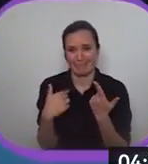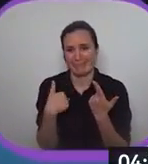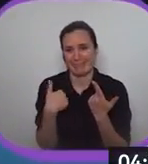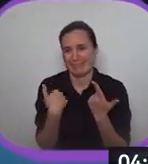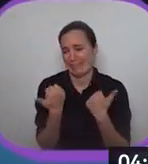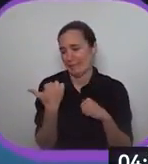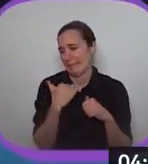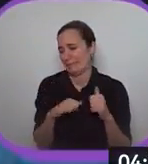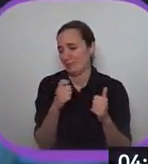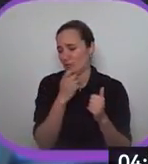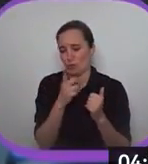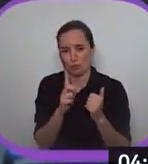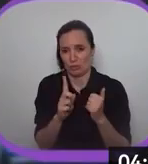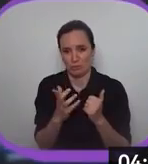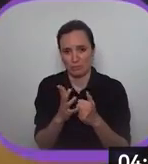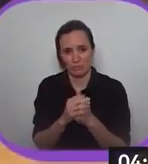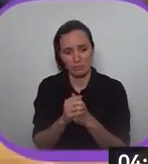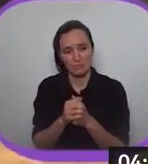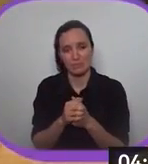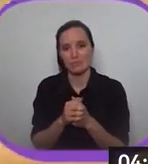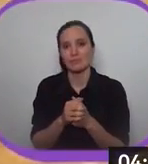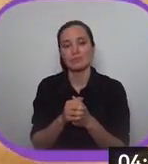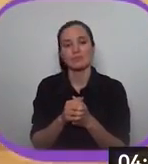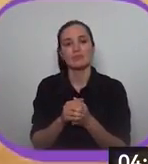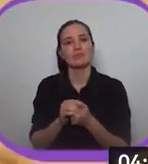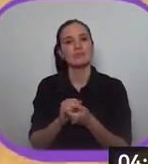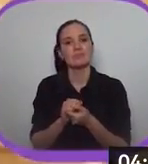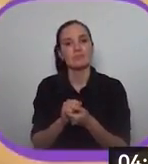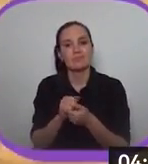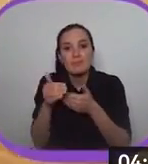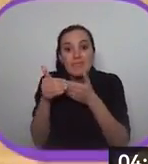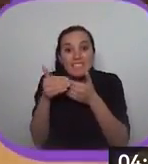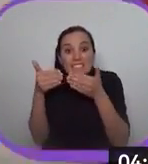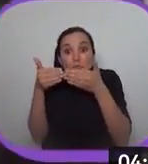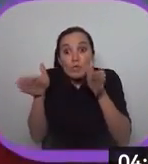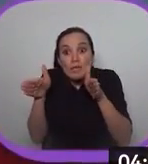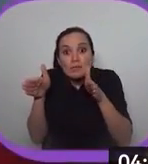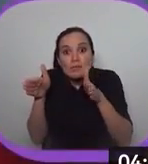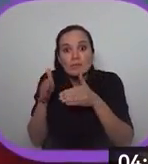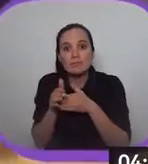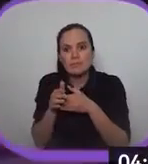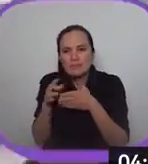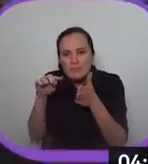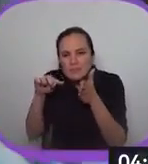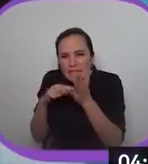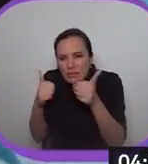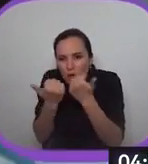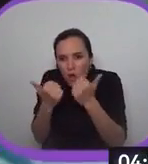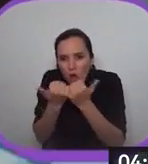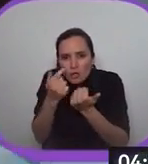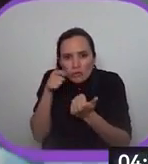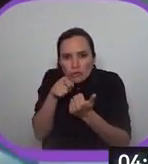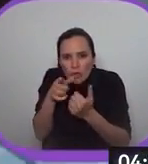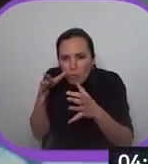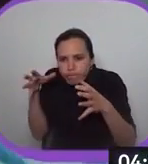lo que odio las secuelas. Nos acercamos al portal, Sage. El centro de